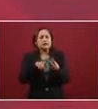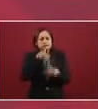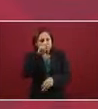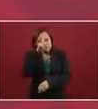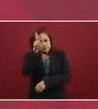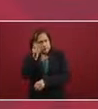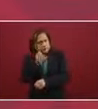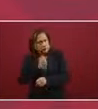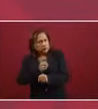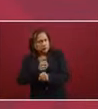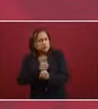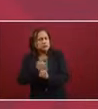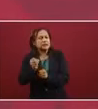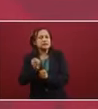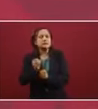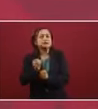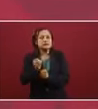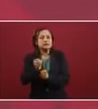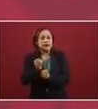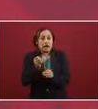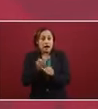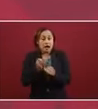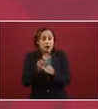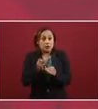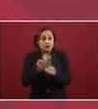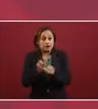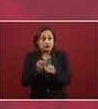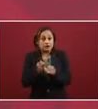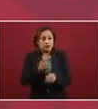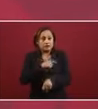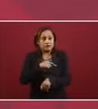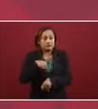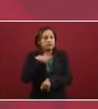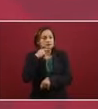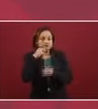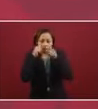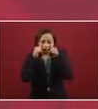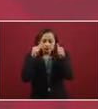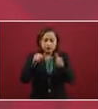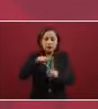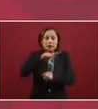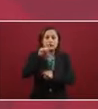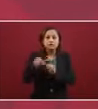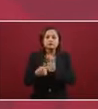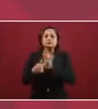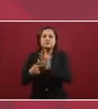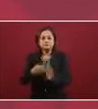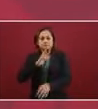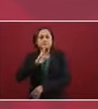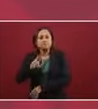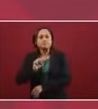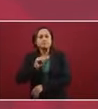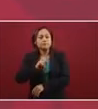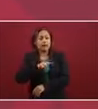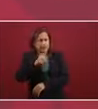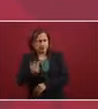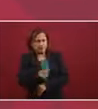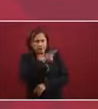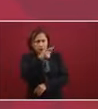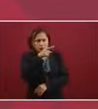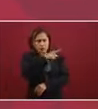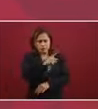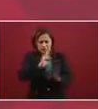entregar lo más pronto posible buenas cuentas. Sí. Contento con lo que están haciendo en ese sentido, con